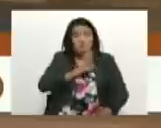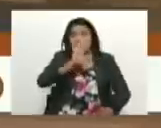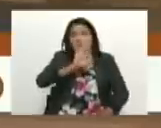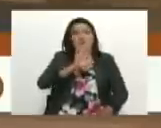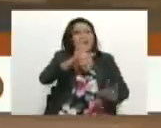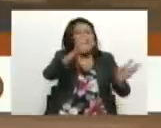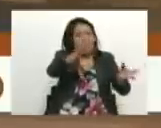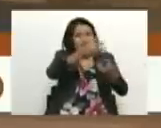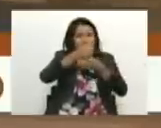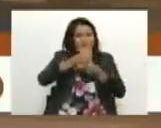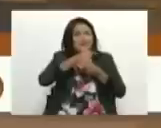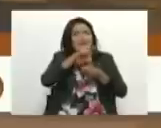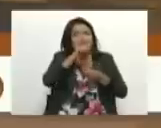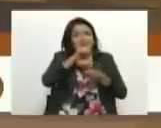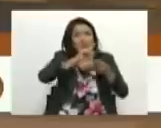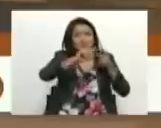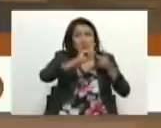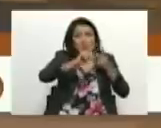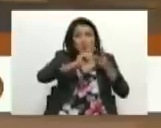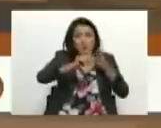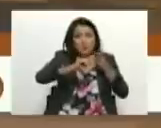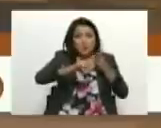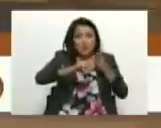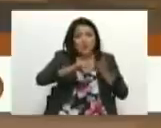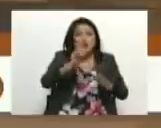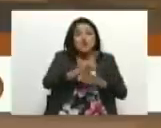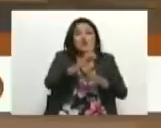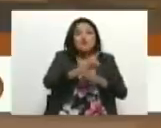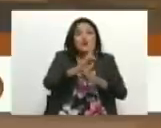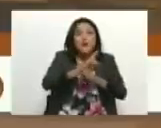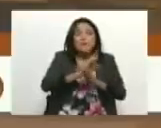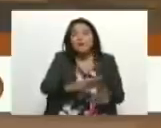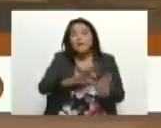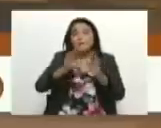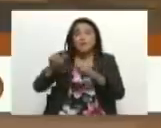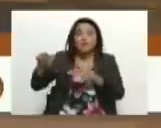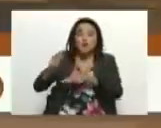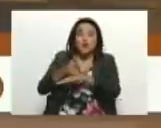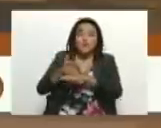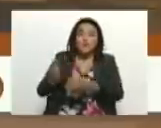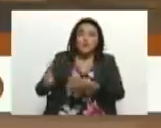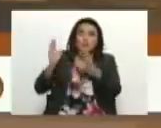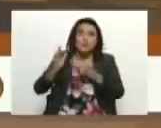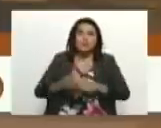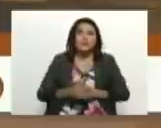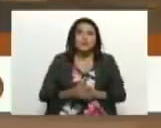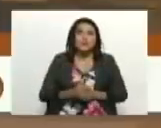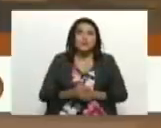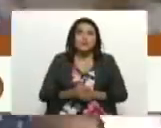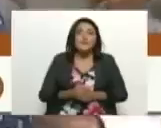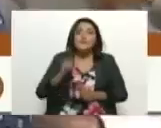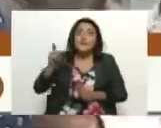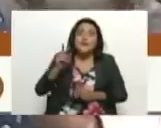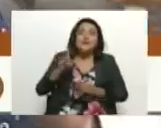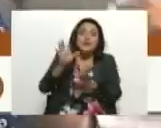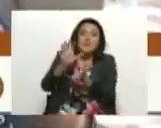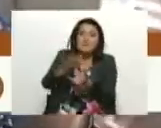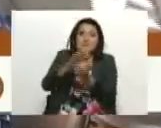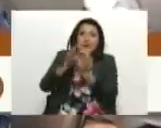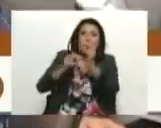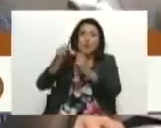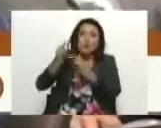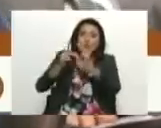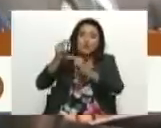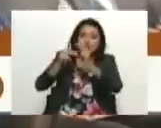gobernación. Fíjense cómo es esto. Esas máquinas las tiene la gobernación. Y nadie ha